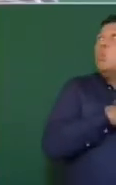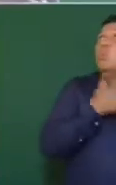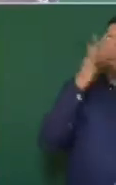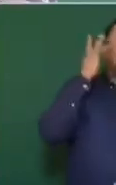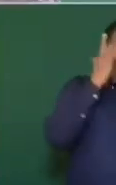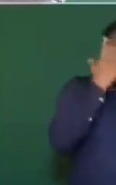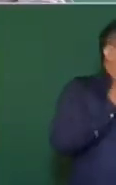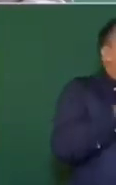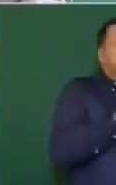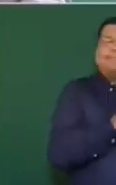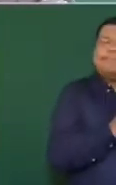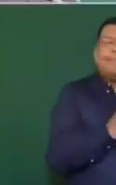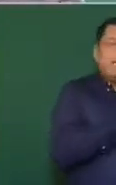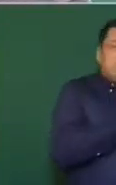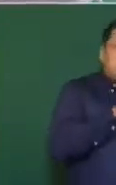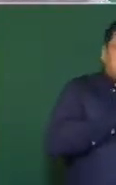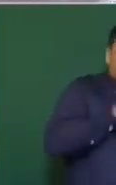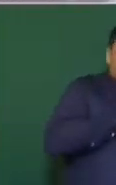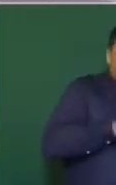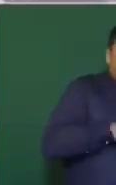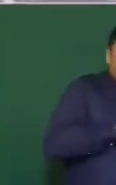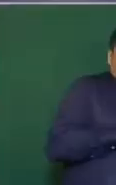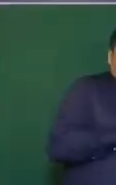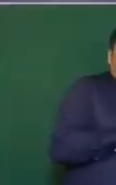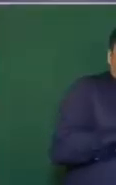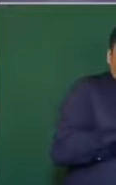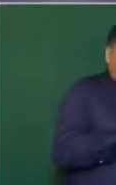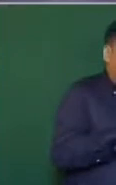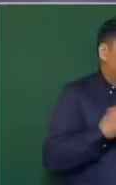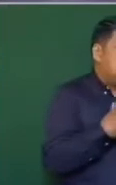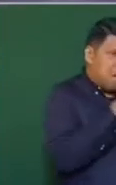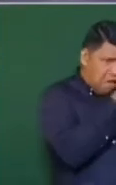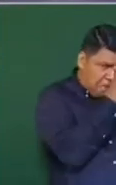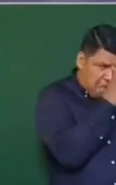Pero fue avanzando y entonces hizo acuerdos